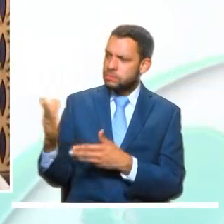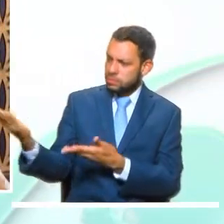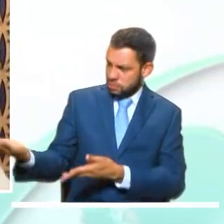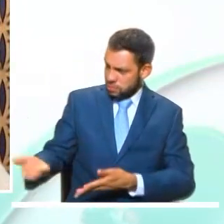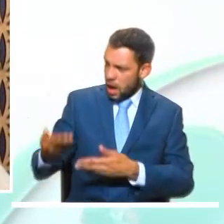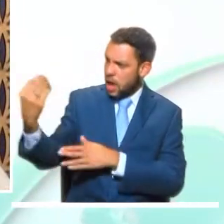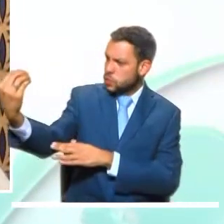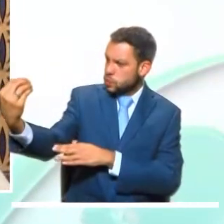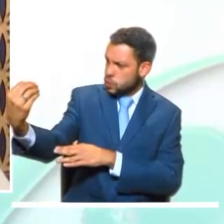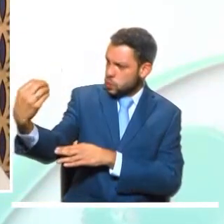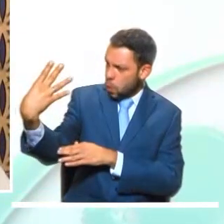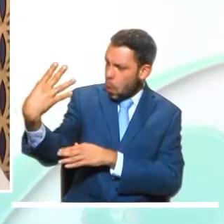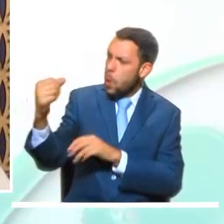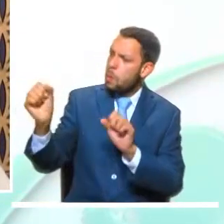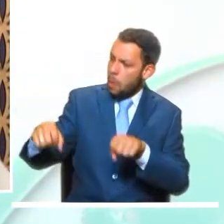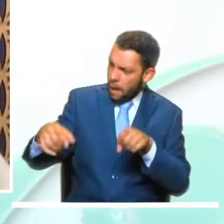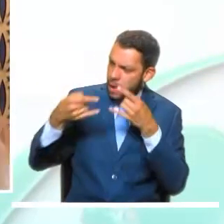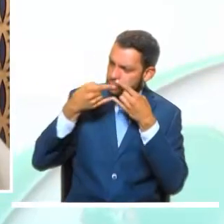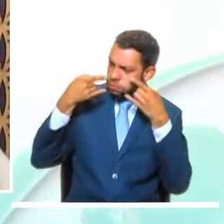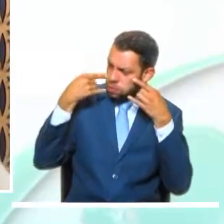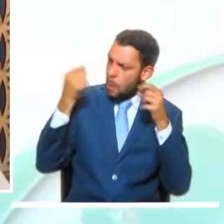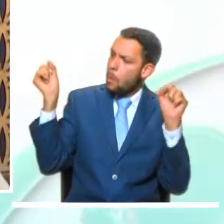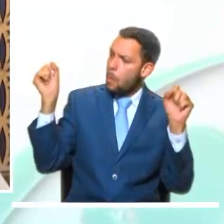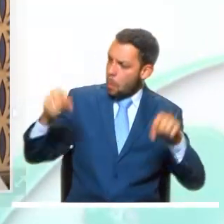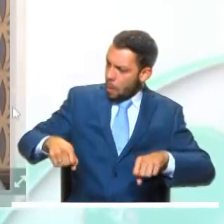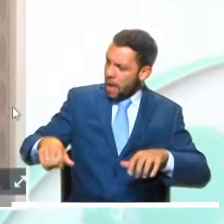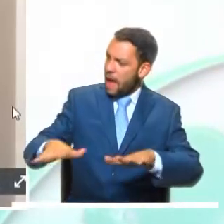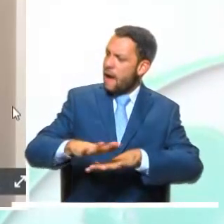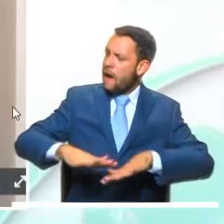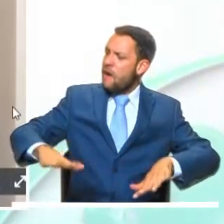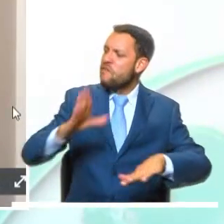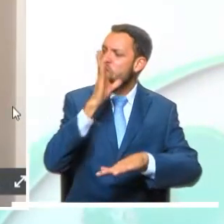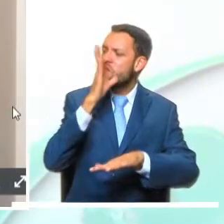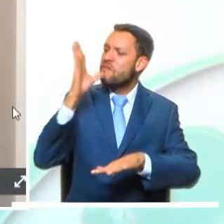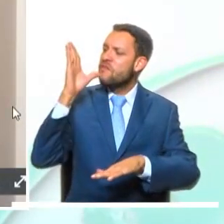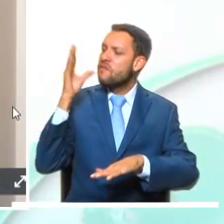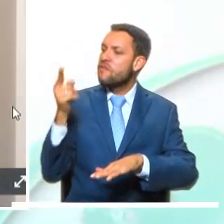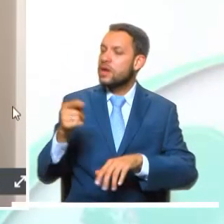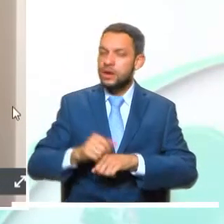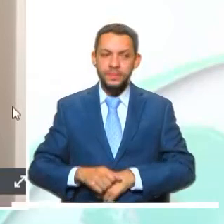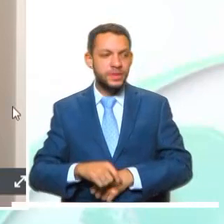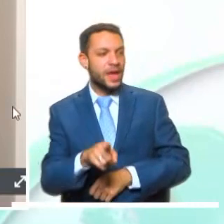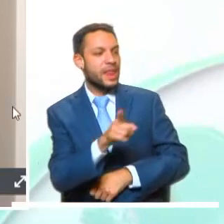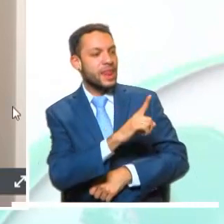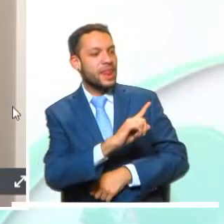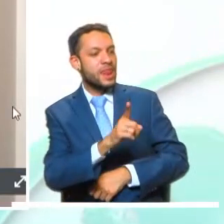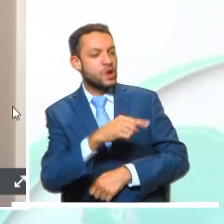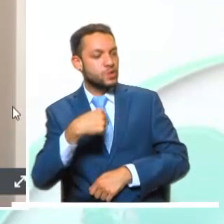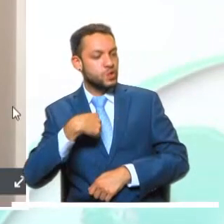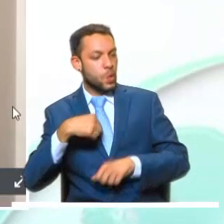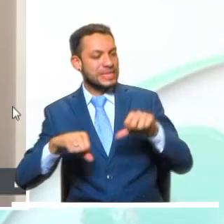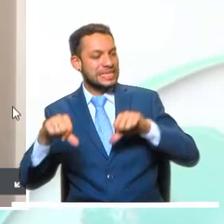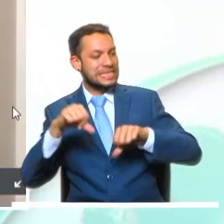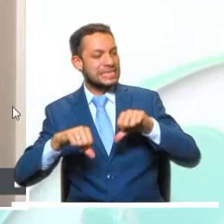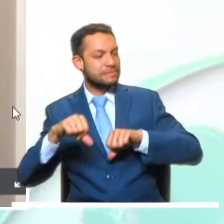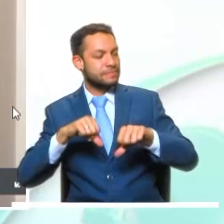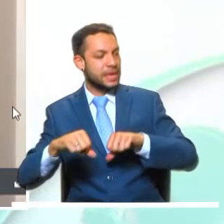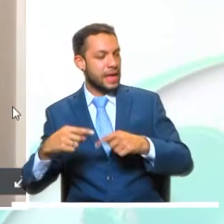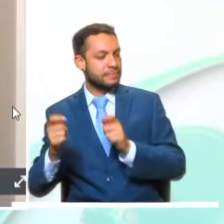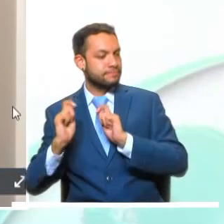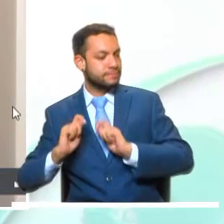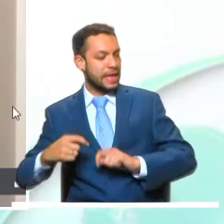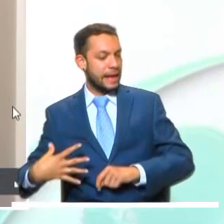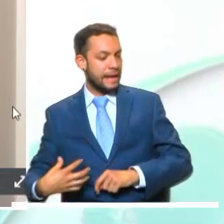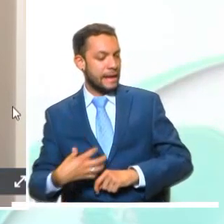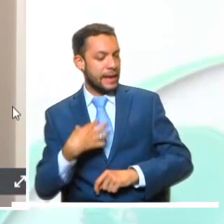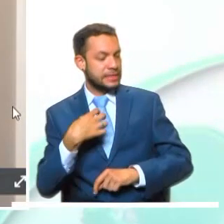quites el tapabocas que esto es una finca y mi hijo es que estoy en quimioterapia entonces me